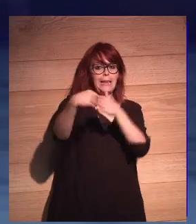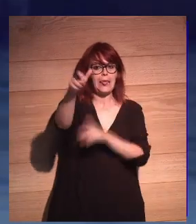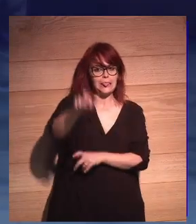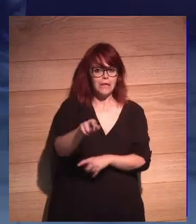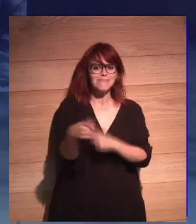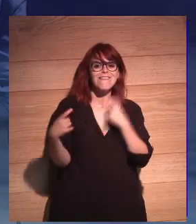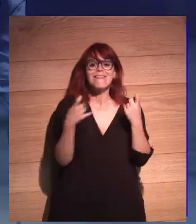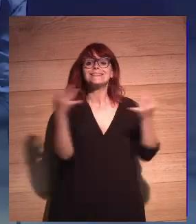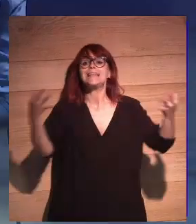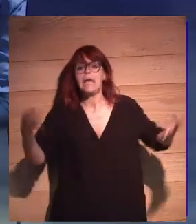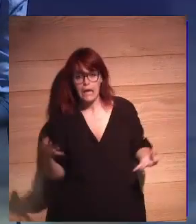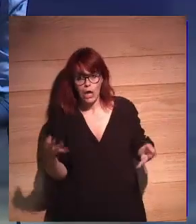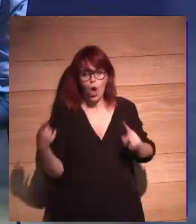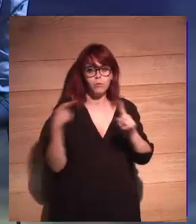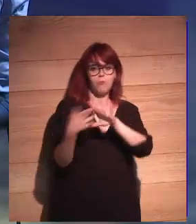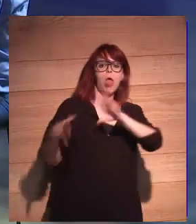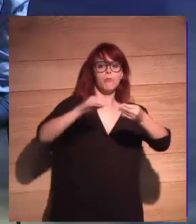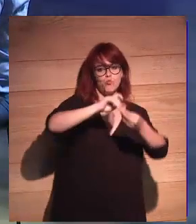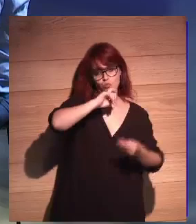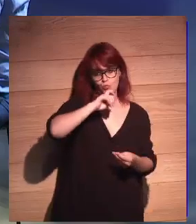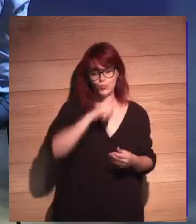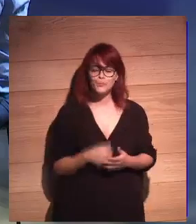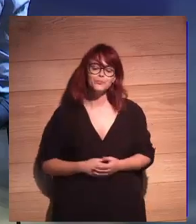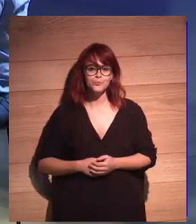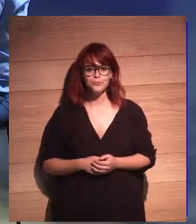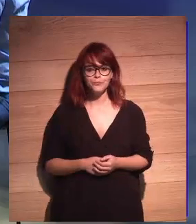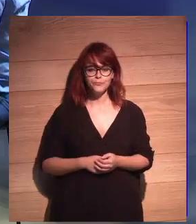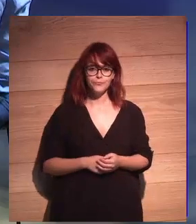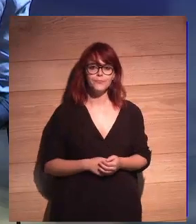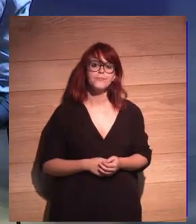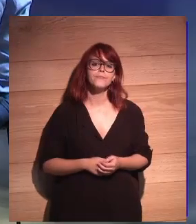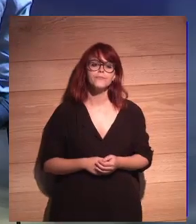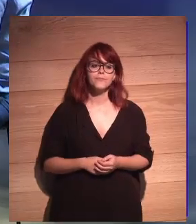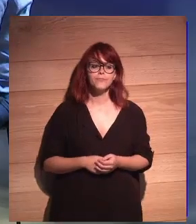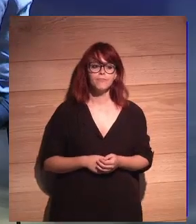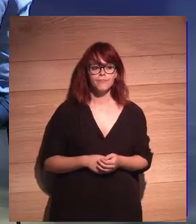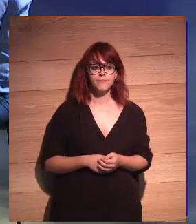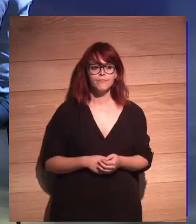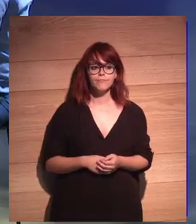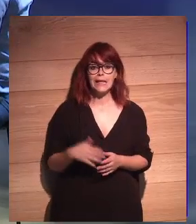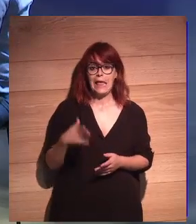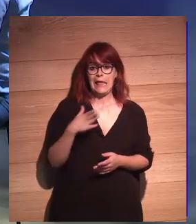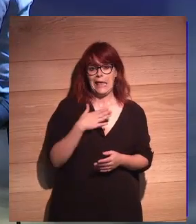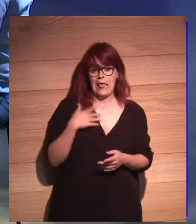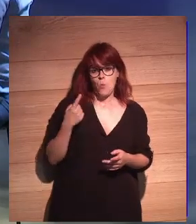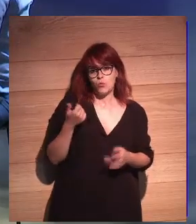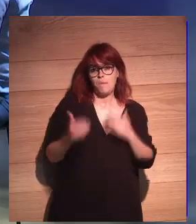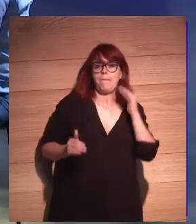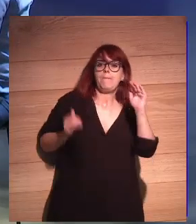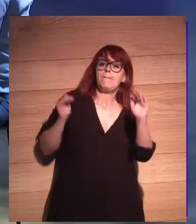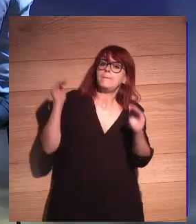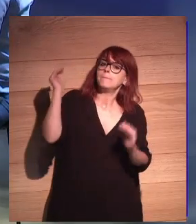qué quieren y cómo, vamos, cuál es el medio adelante. Sí, ¿Qué le viene bueno, mejor? yo quería ir un pasito más para allá.